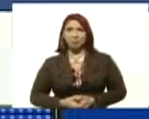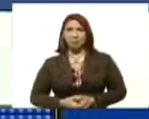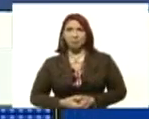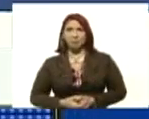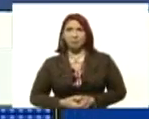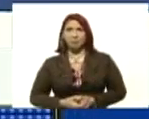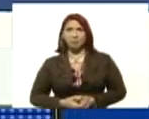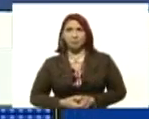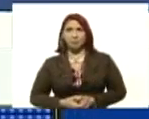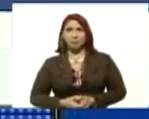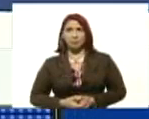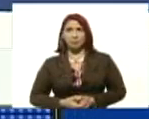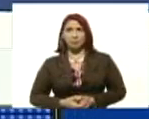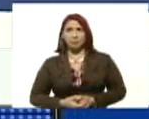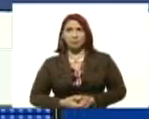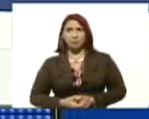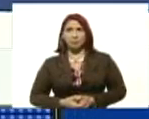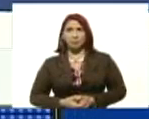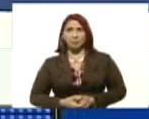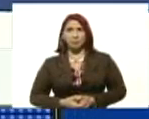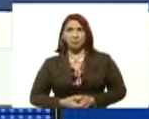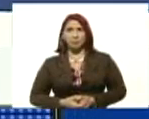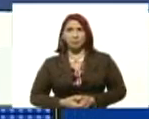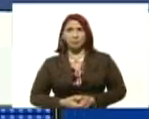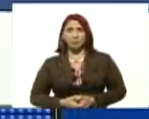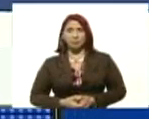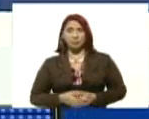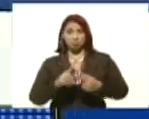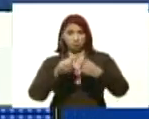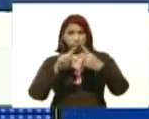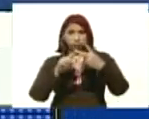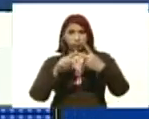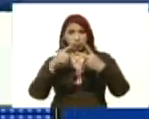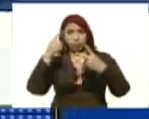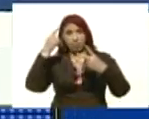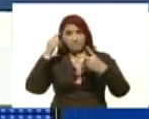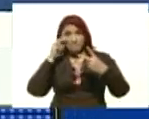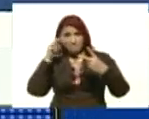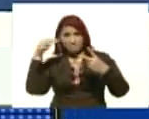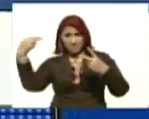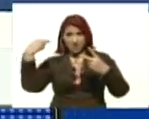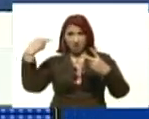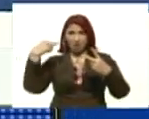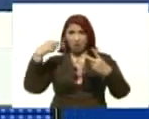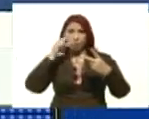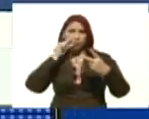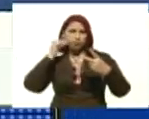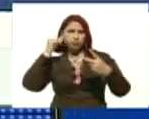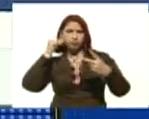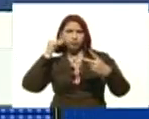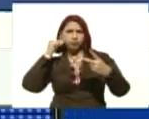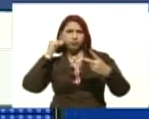Púa, la calle. Los dos, cuando vieron que Super Bigote sacó sus poderes,